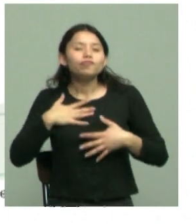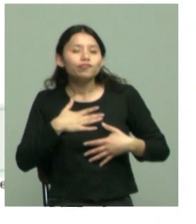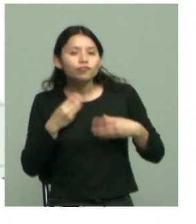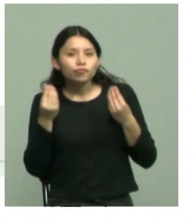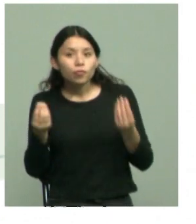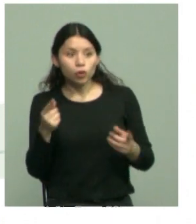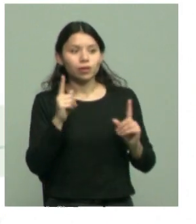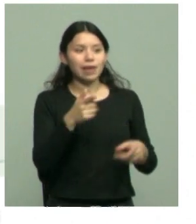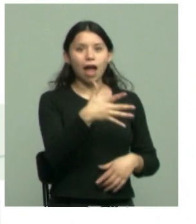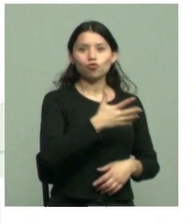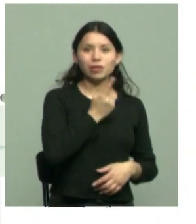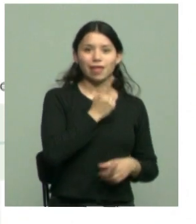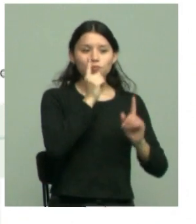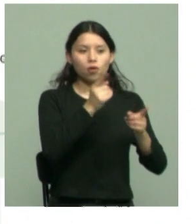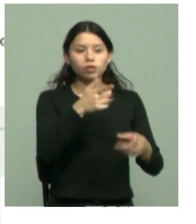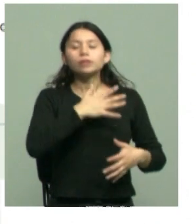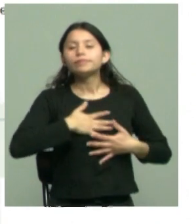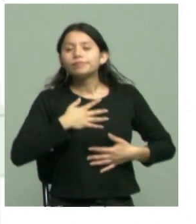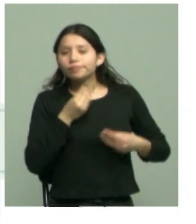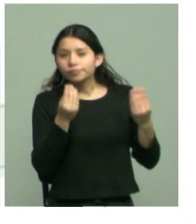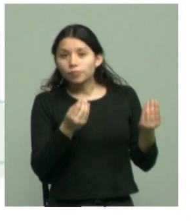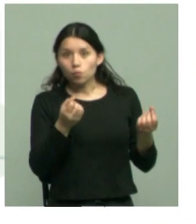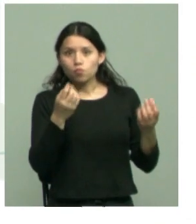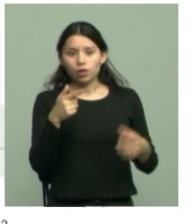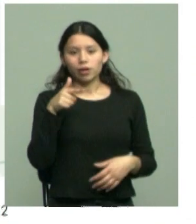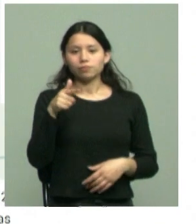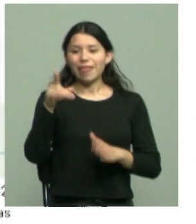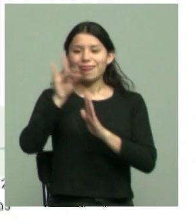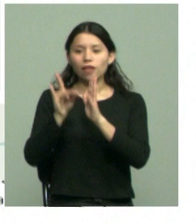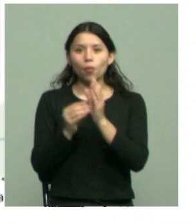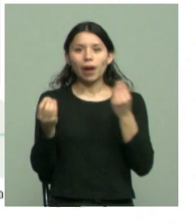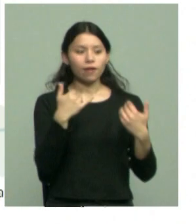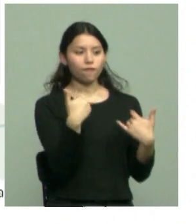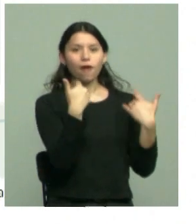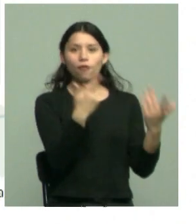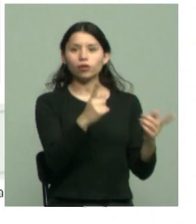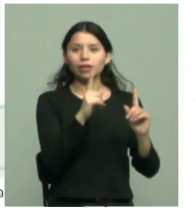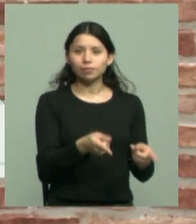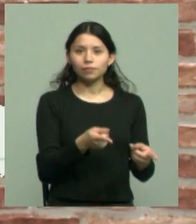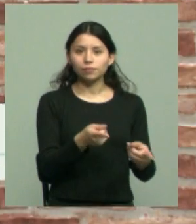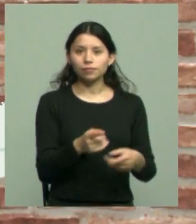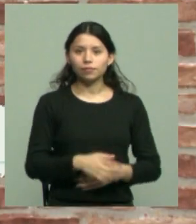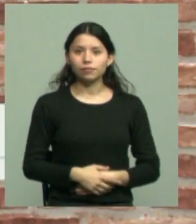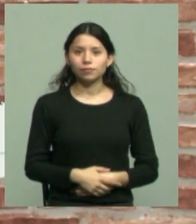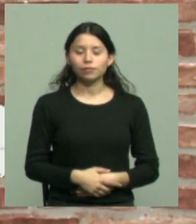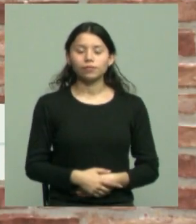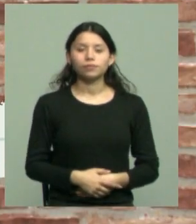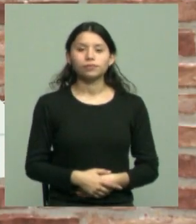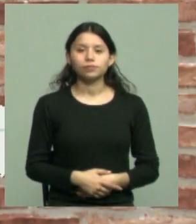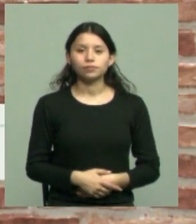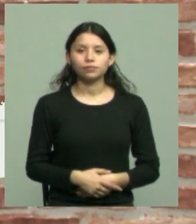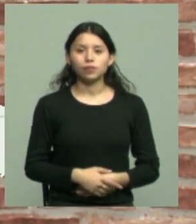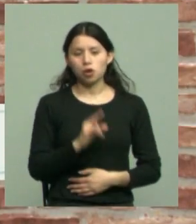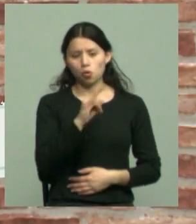las autoridades, ¿no? Que para eso tiene un excelente propósito, que es saber un poco más de los alumnos y alumnas y obviamente mejorar las condiciones